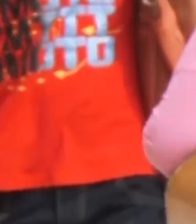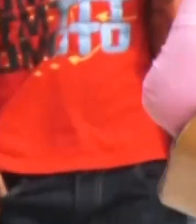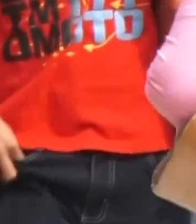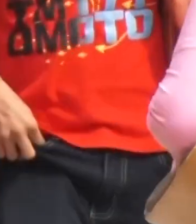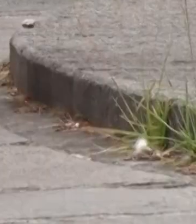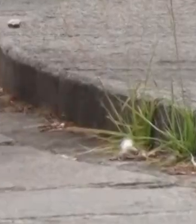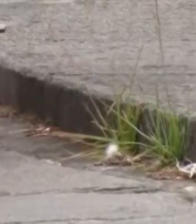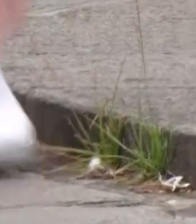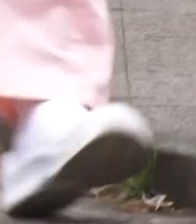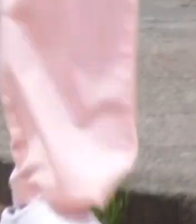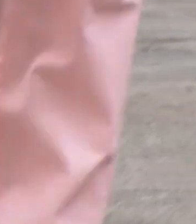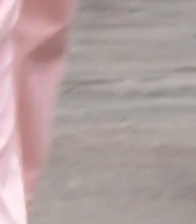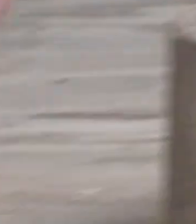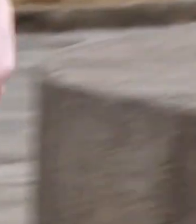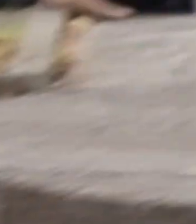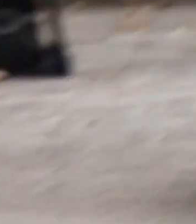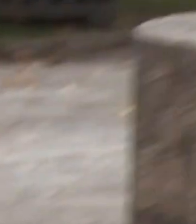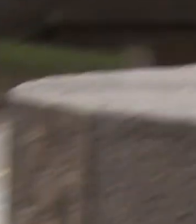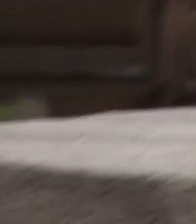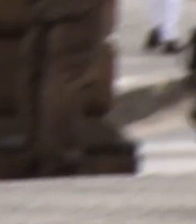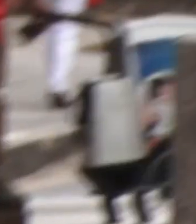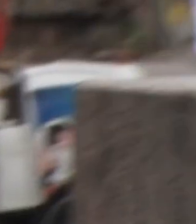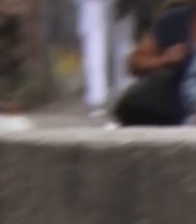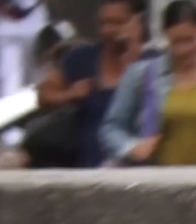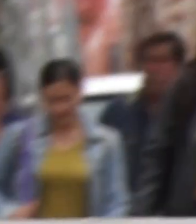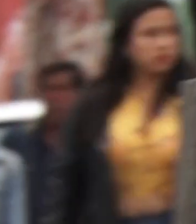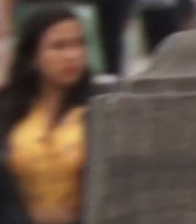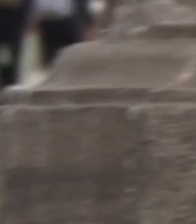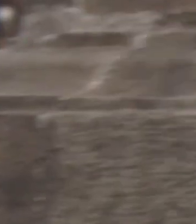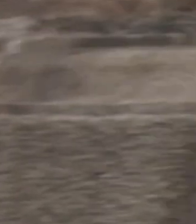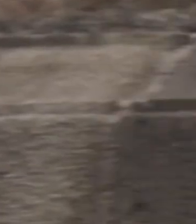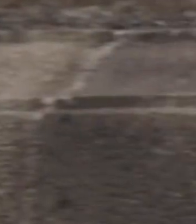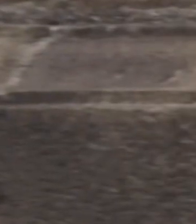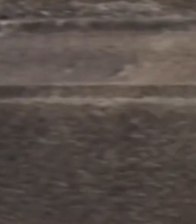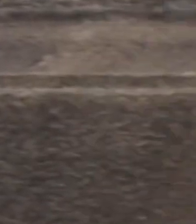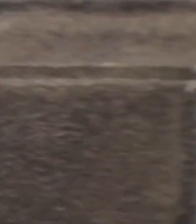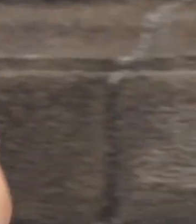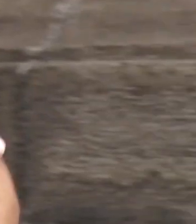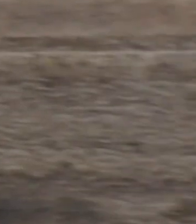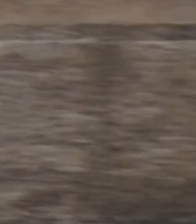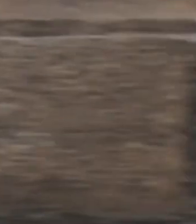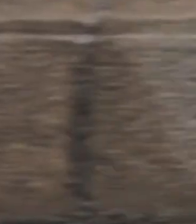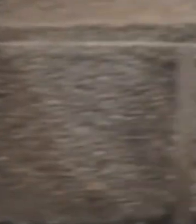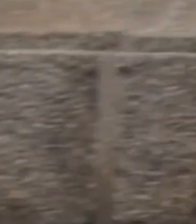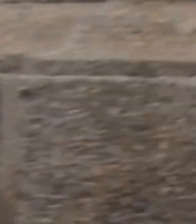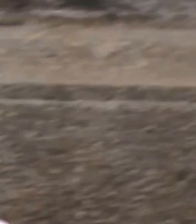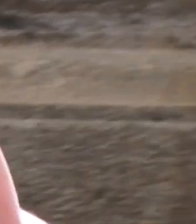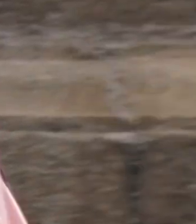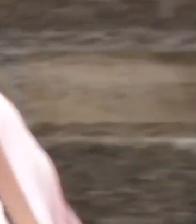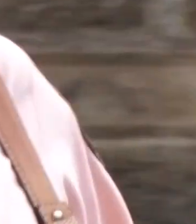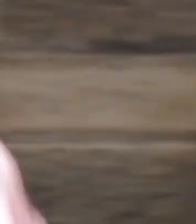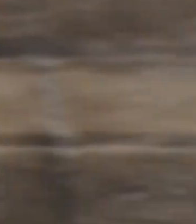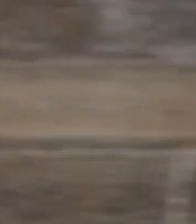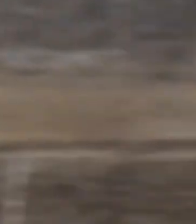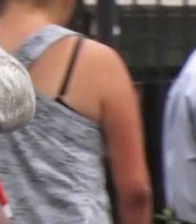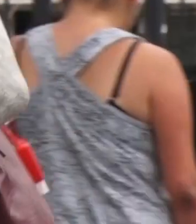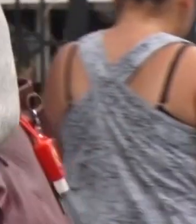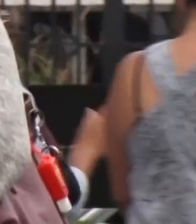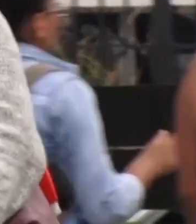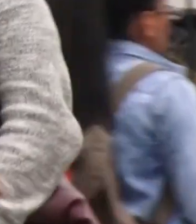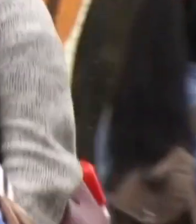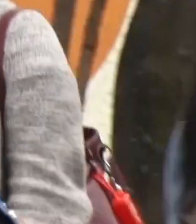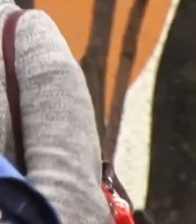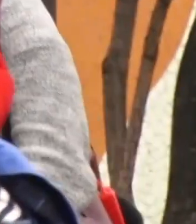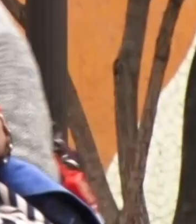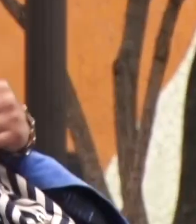y vemos que el índice de desarrollo humano es cada vez más deteriorado en los territorios, en las regiones